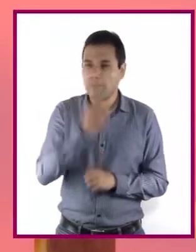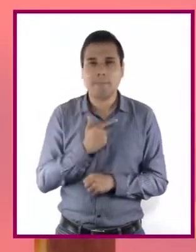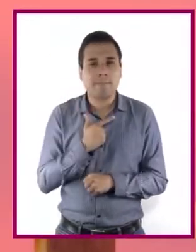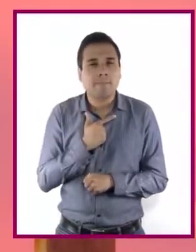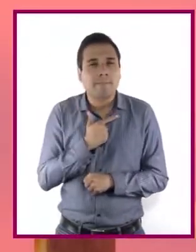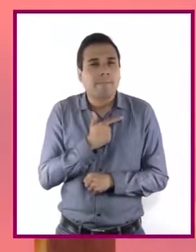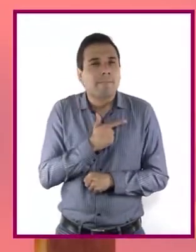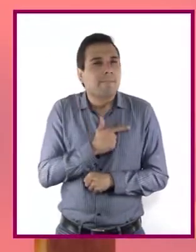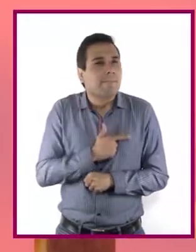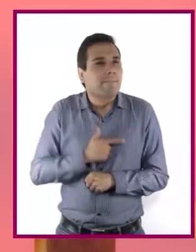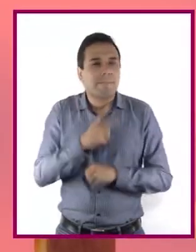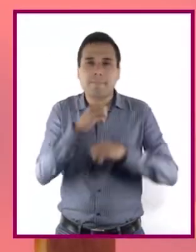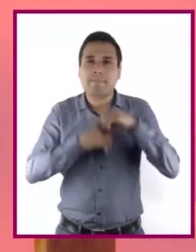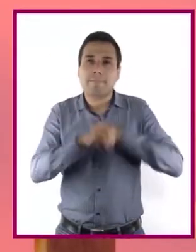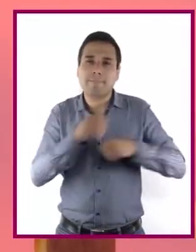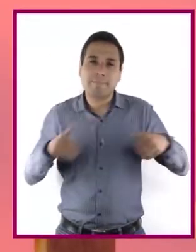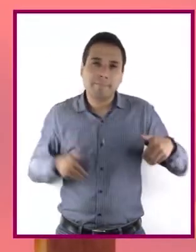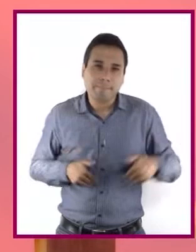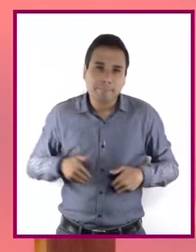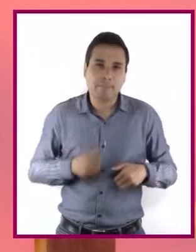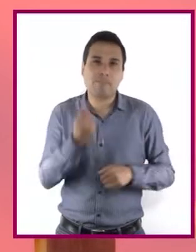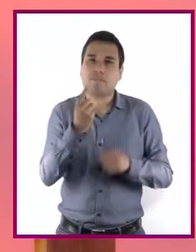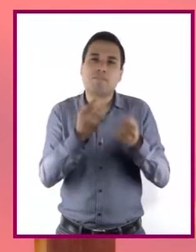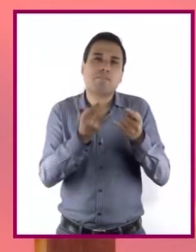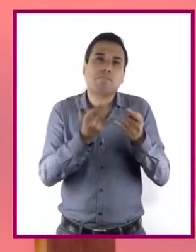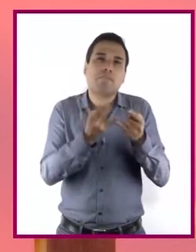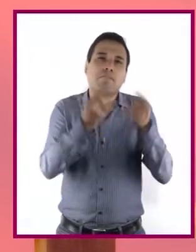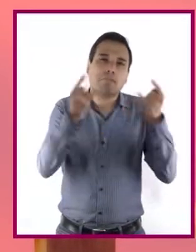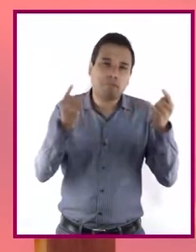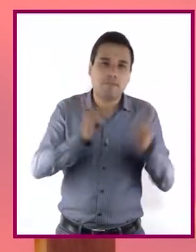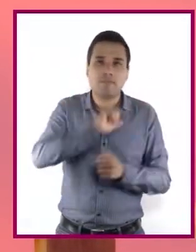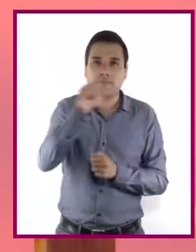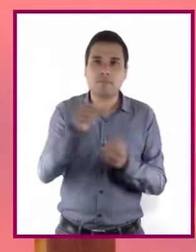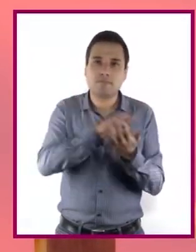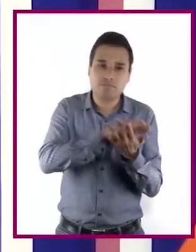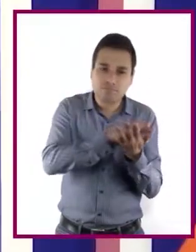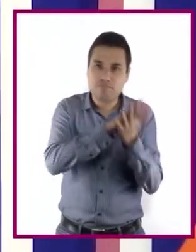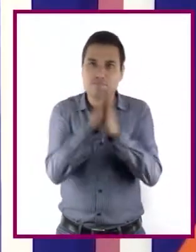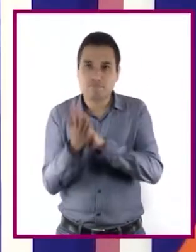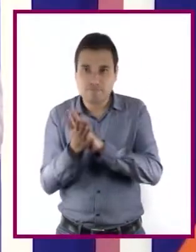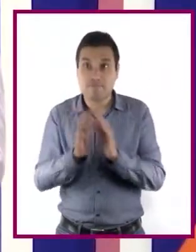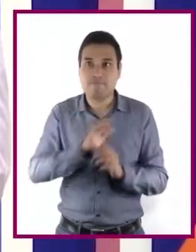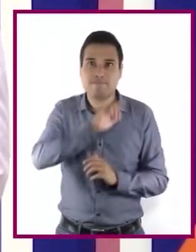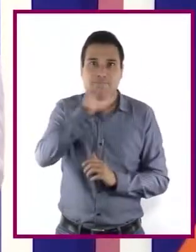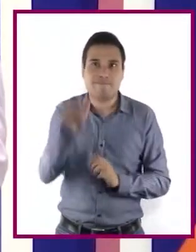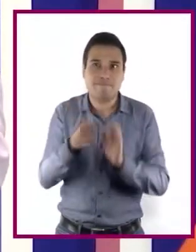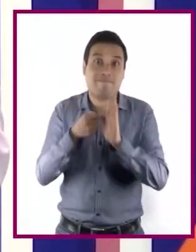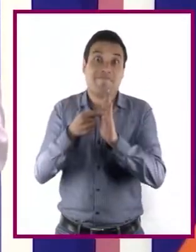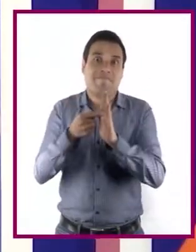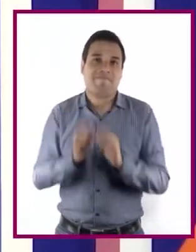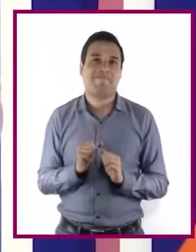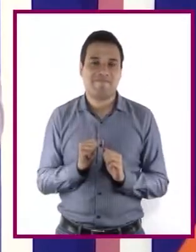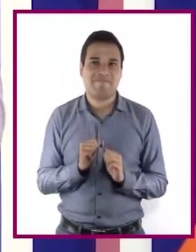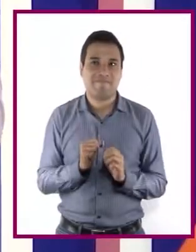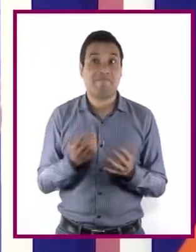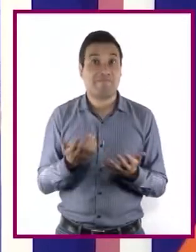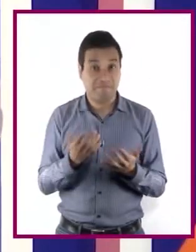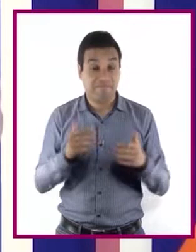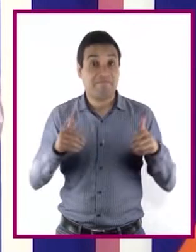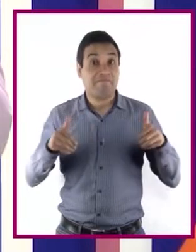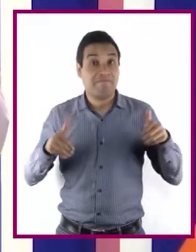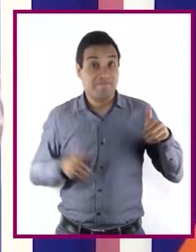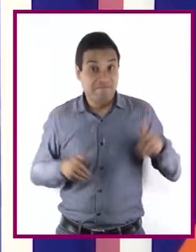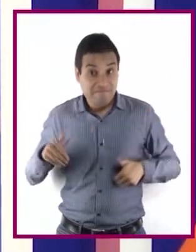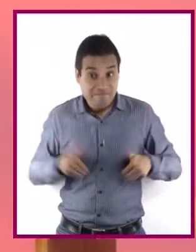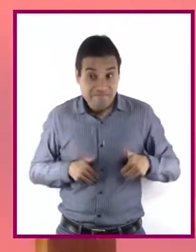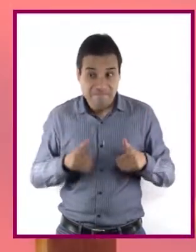con mis amigos. Tomábamos un relato y lo adaptábamos para lo que viera el resto de la escuela. Me imagino, profesor, porque el teatro es una actividad que